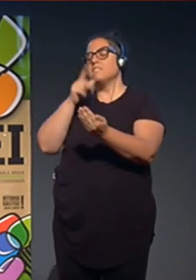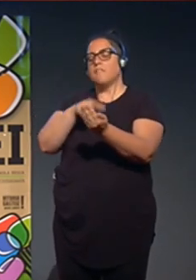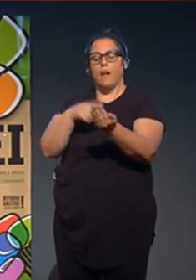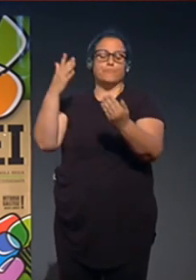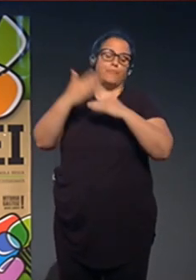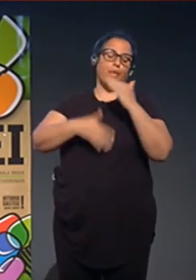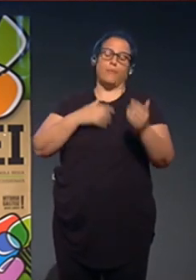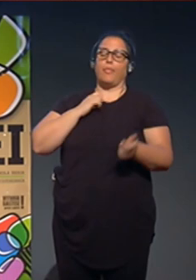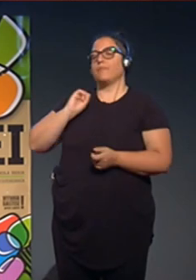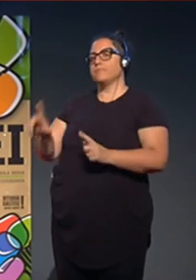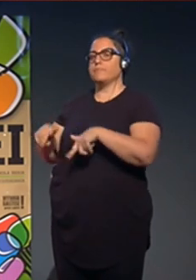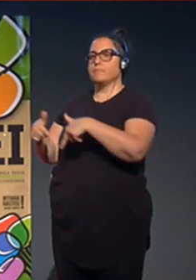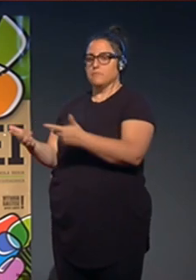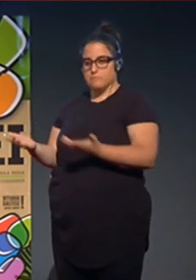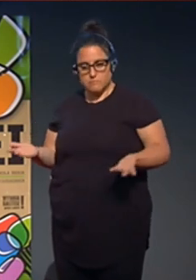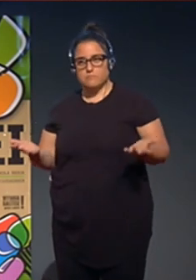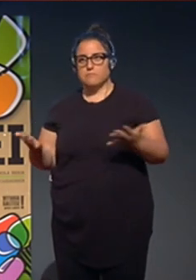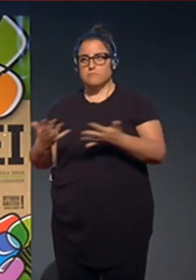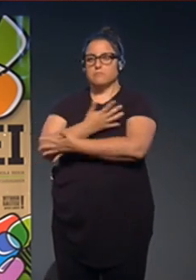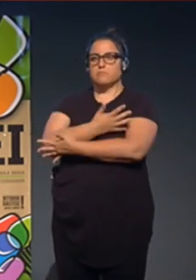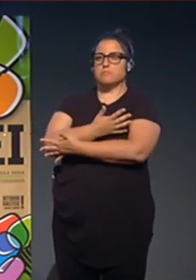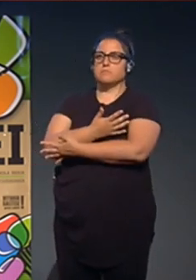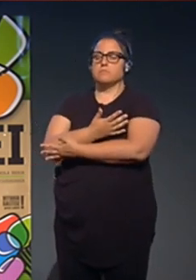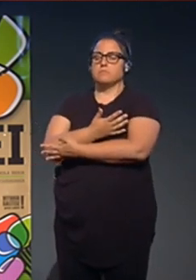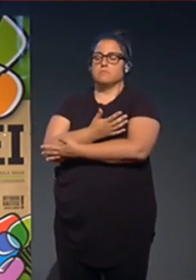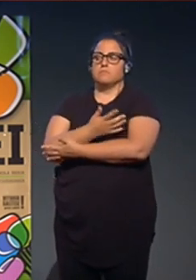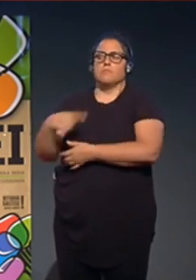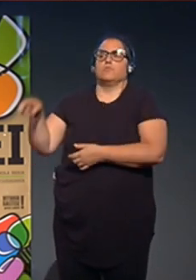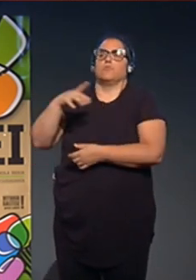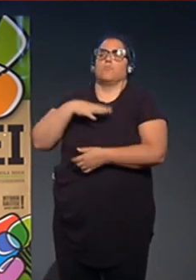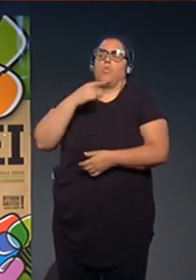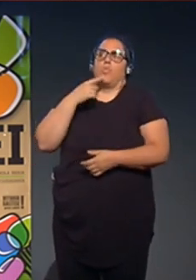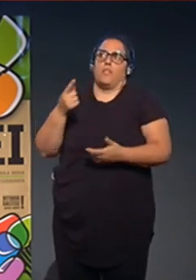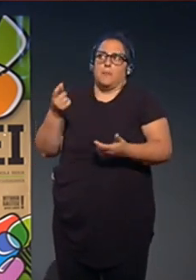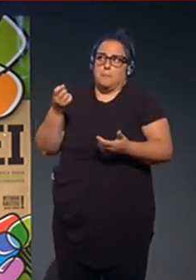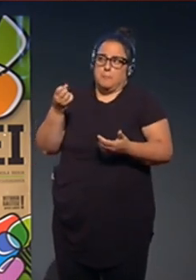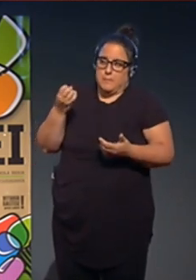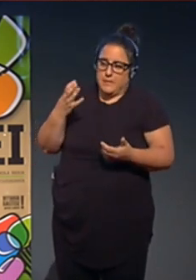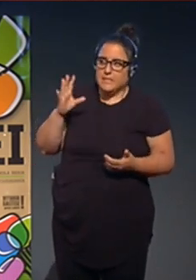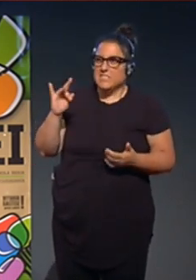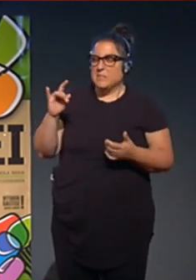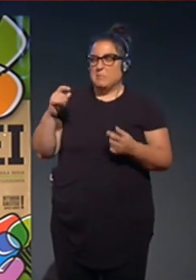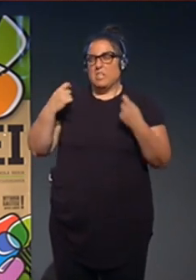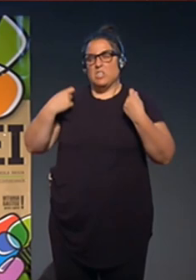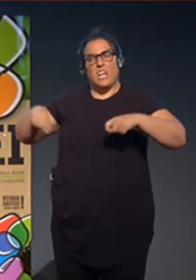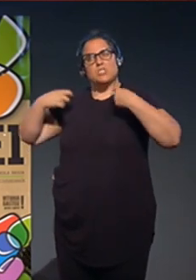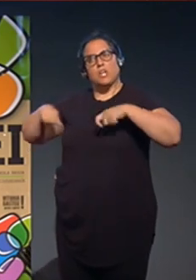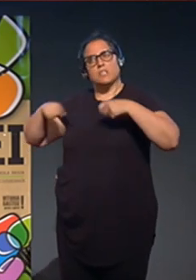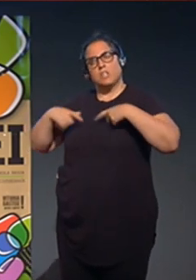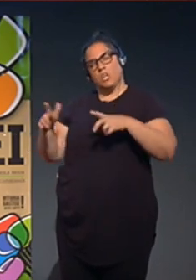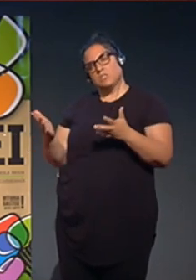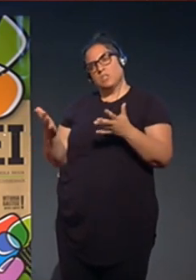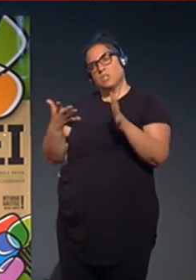Entonces ahora esto podéis decir sí está bien pero ese despilfarro Al fin y al cabo Qué